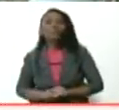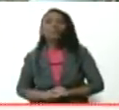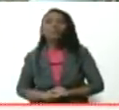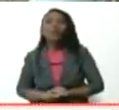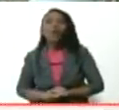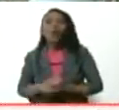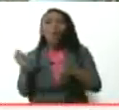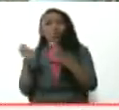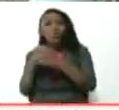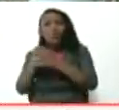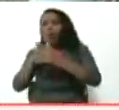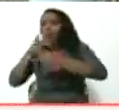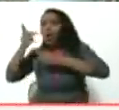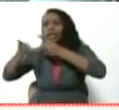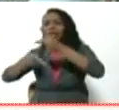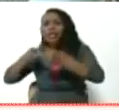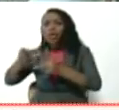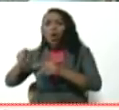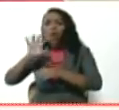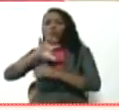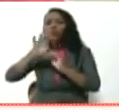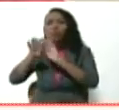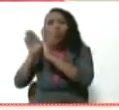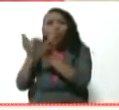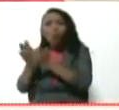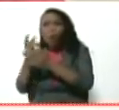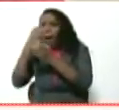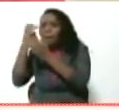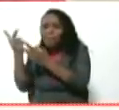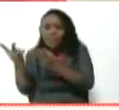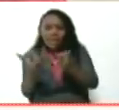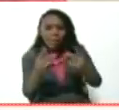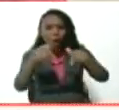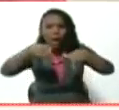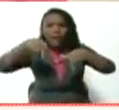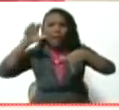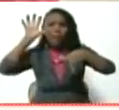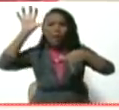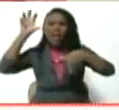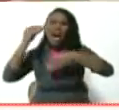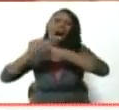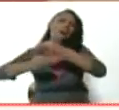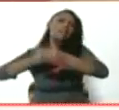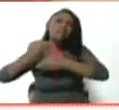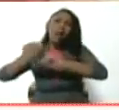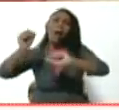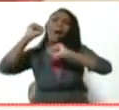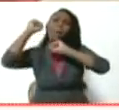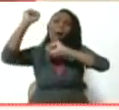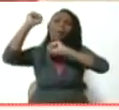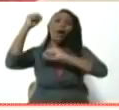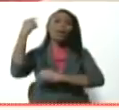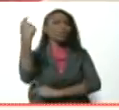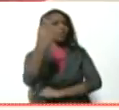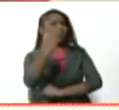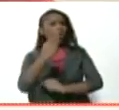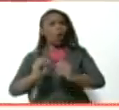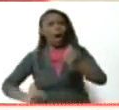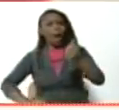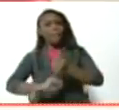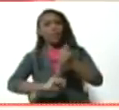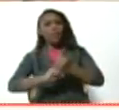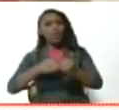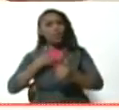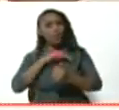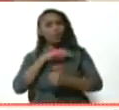los partidos políticos, los invitamos para acá, para nuestro país, a hacer una manifestación no solo a favor de